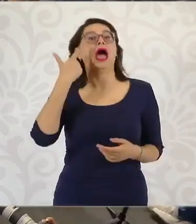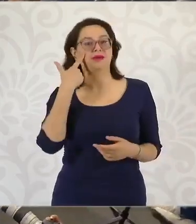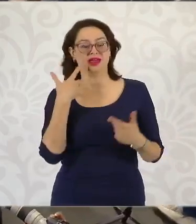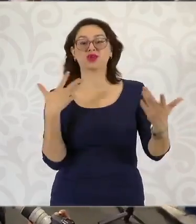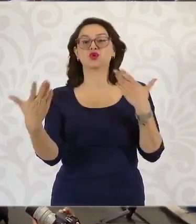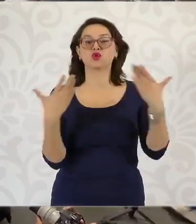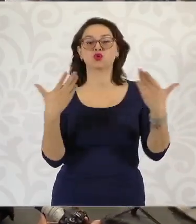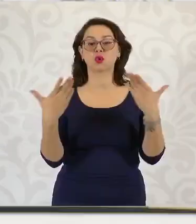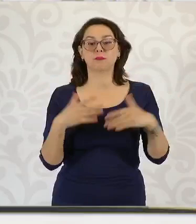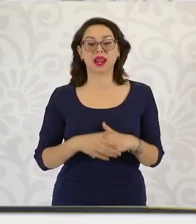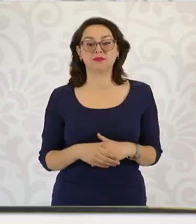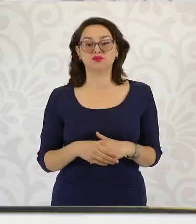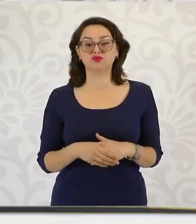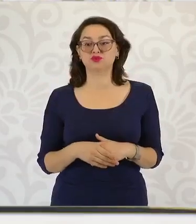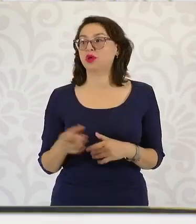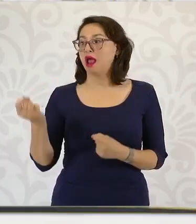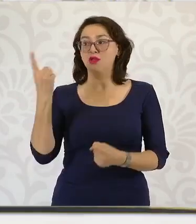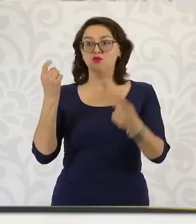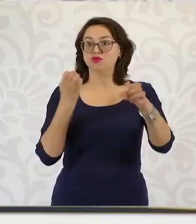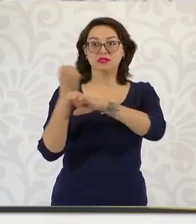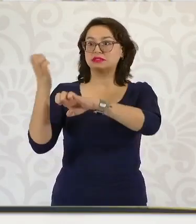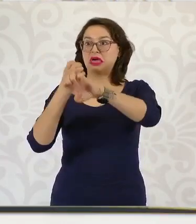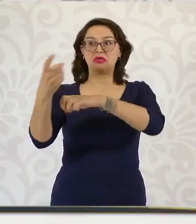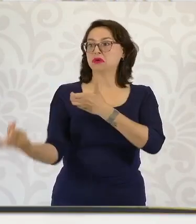integrado, cobran los servicios.